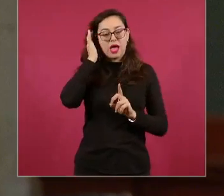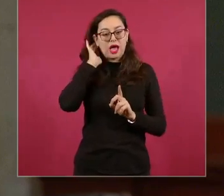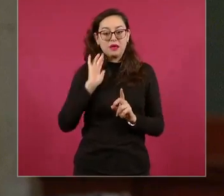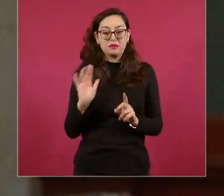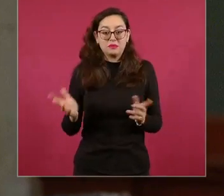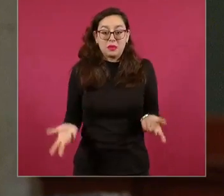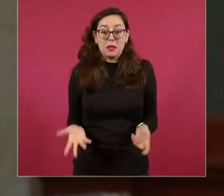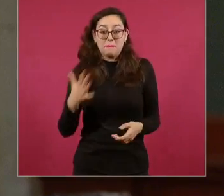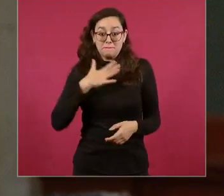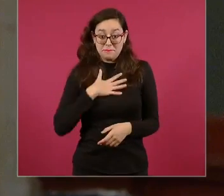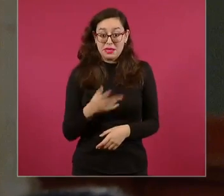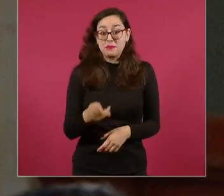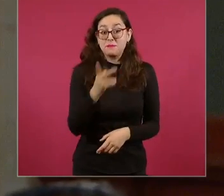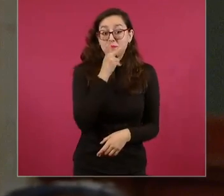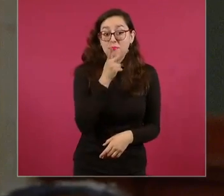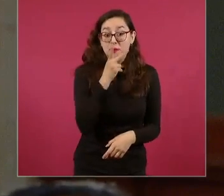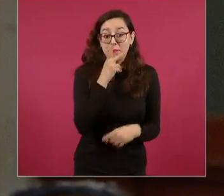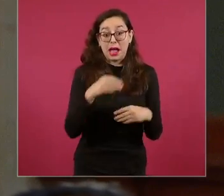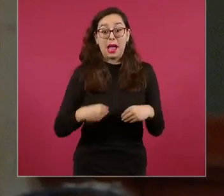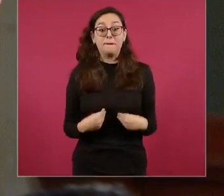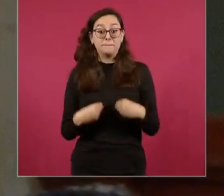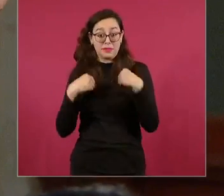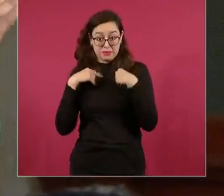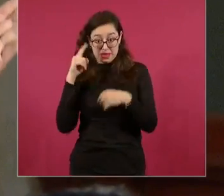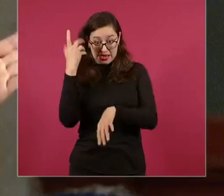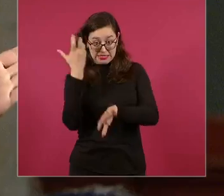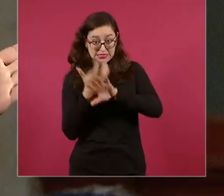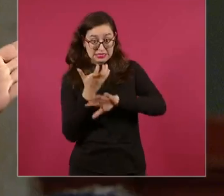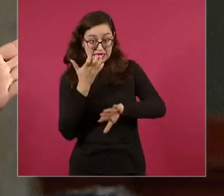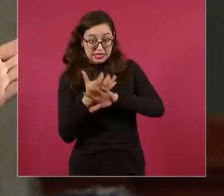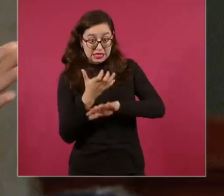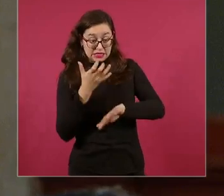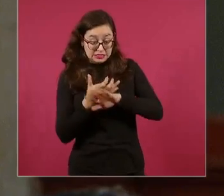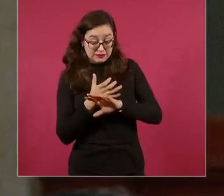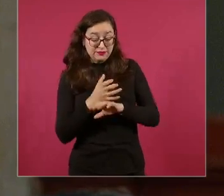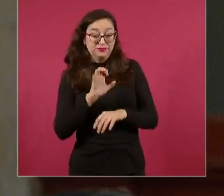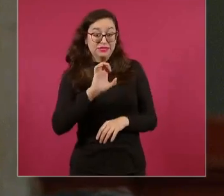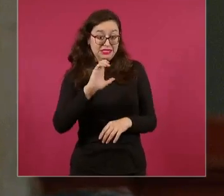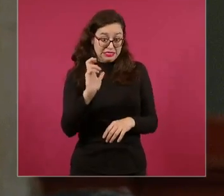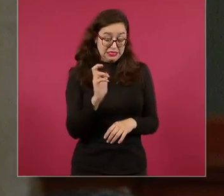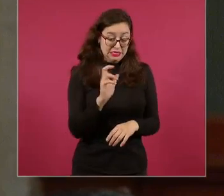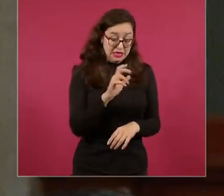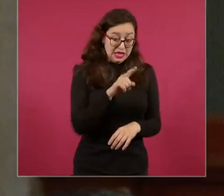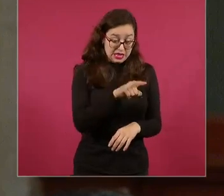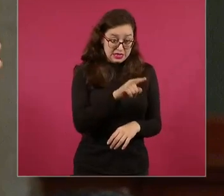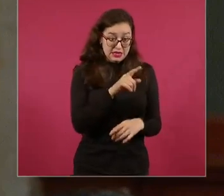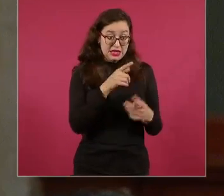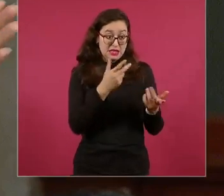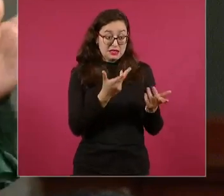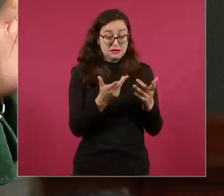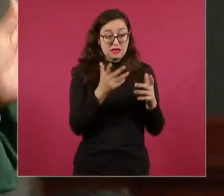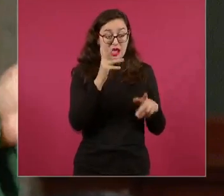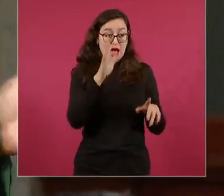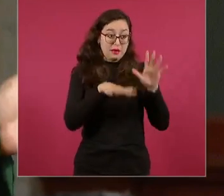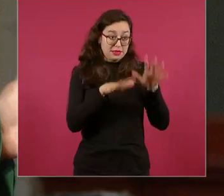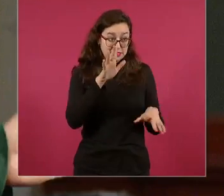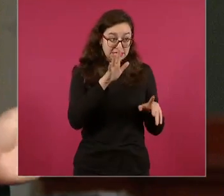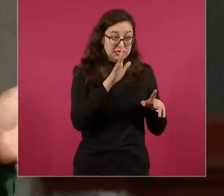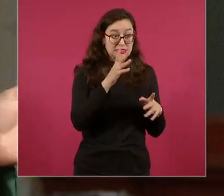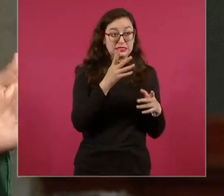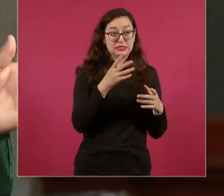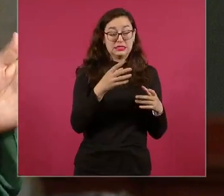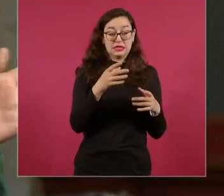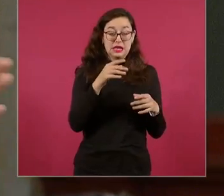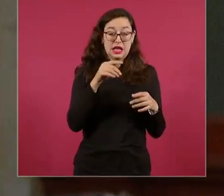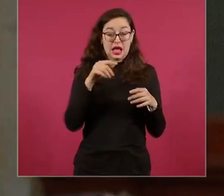de mi padre verdad que él vive en chicago y vive en zacatecas parte del tiempo y él la tramitó